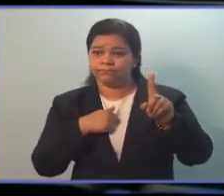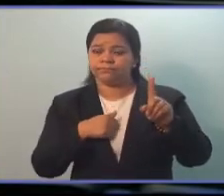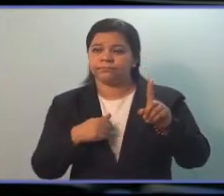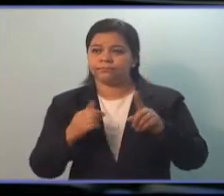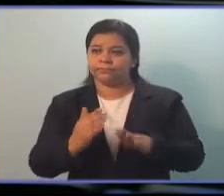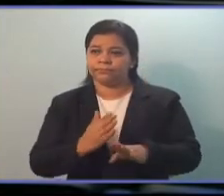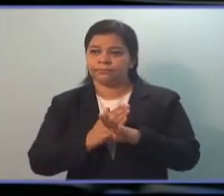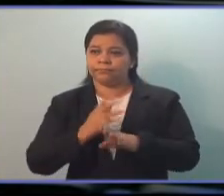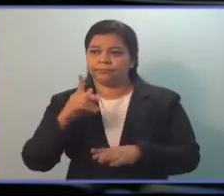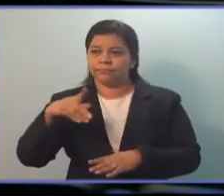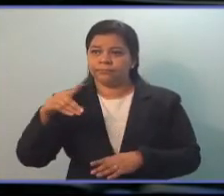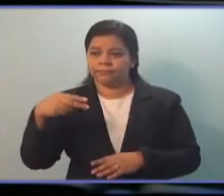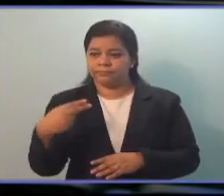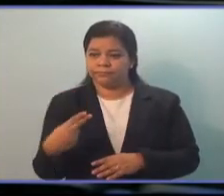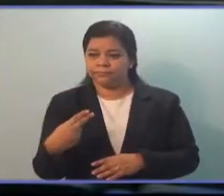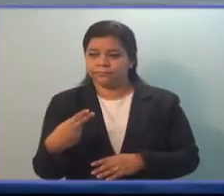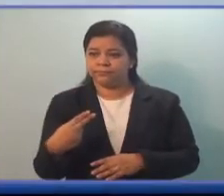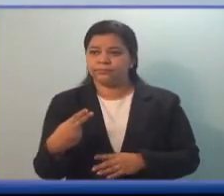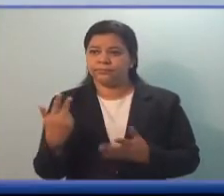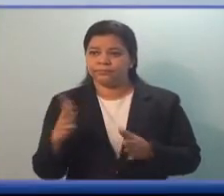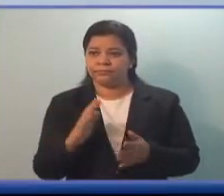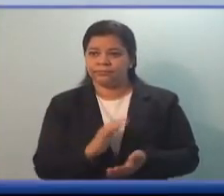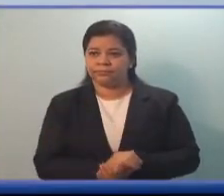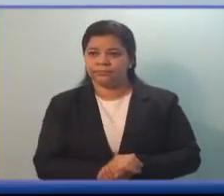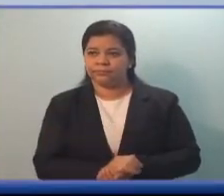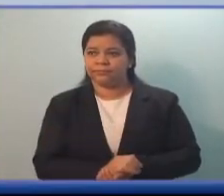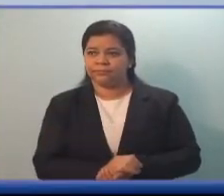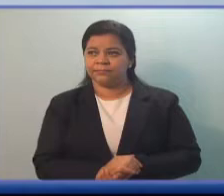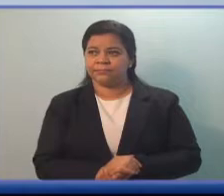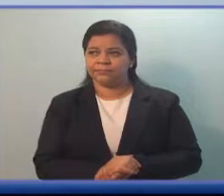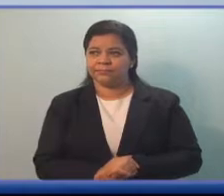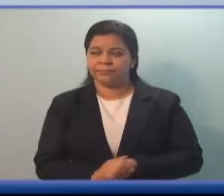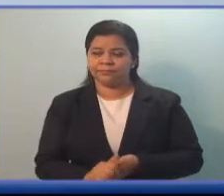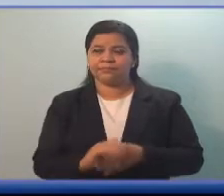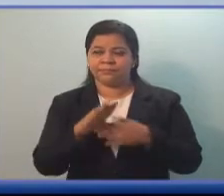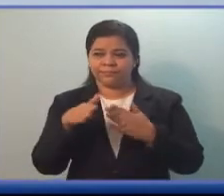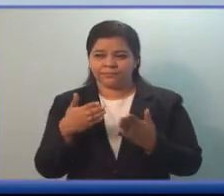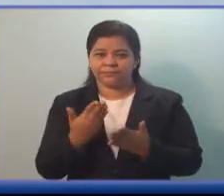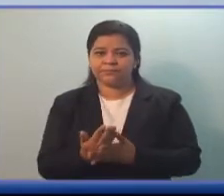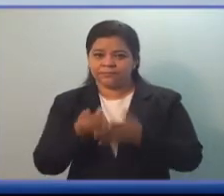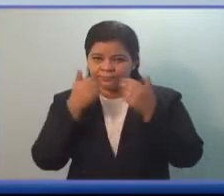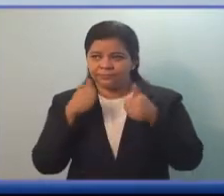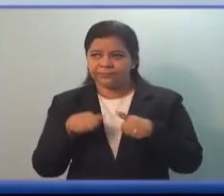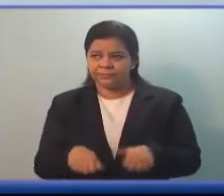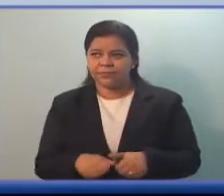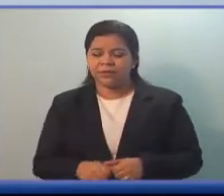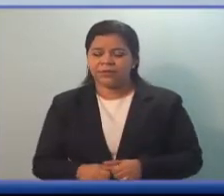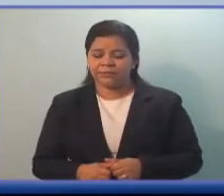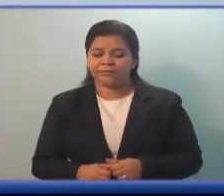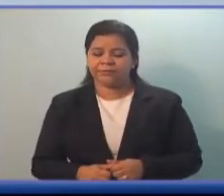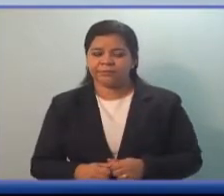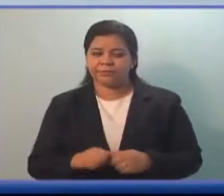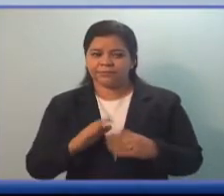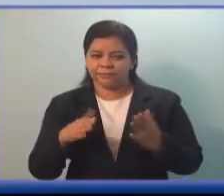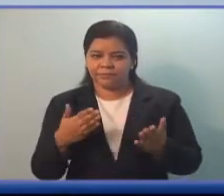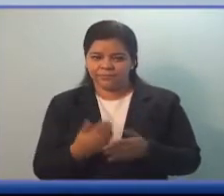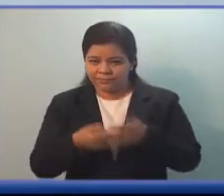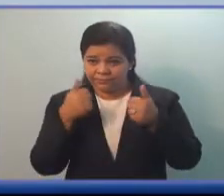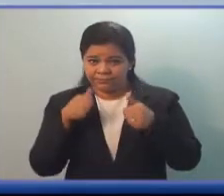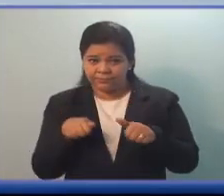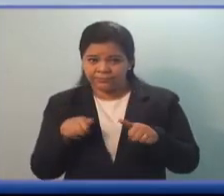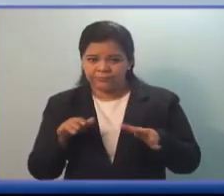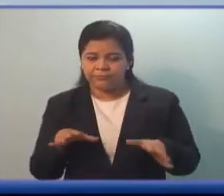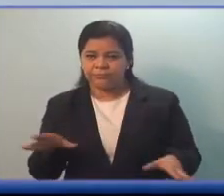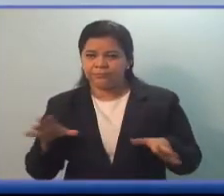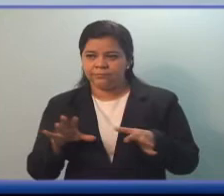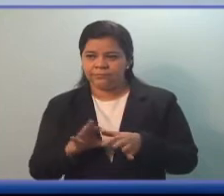derechos humanos, y digo esto porque durante 6 años yo estuve trabajando y estuve en el escrutinio público, o sea, frente a